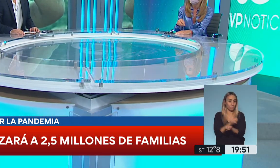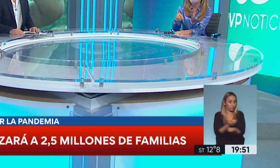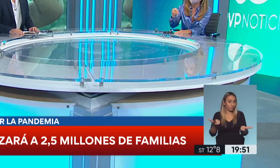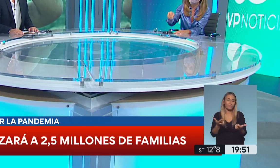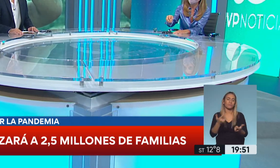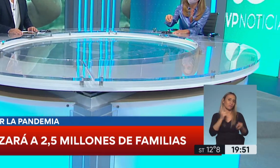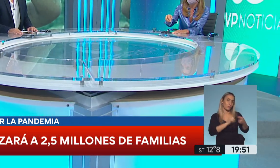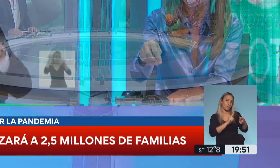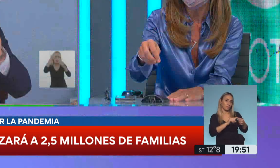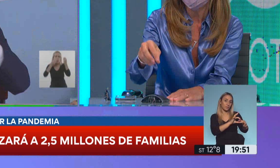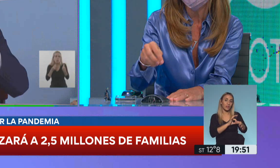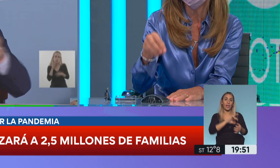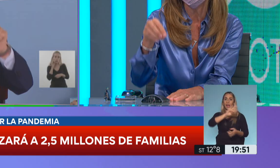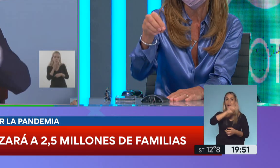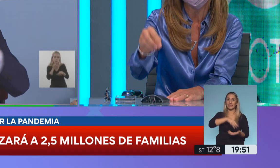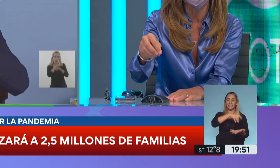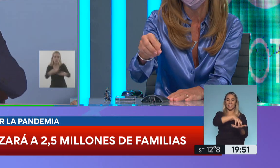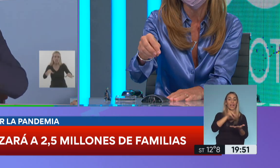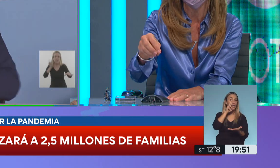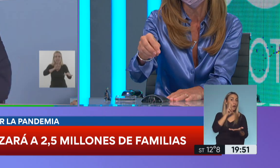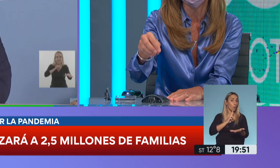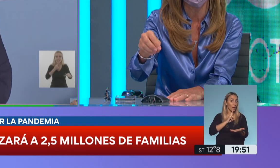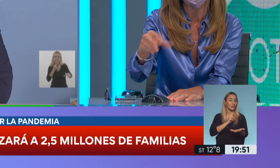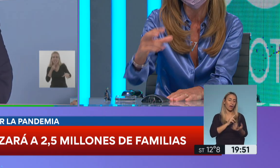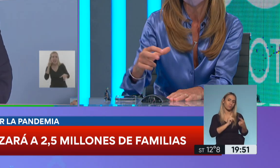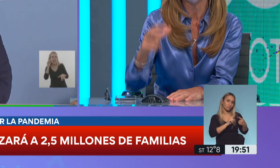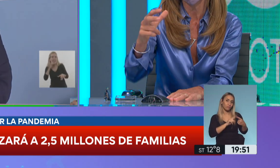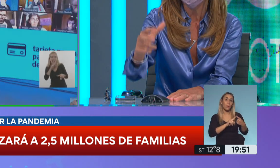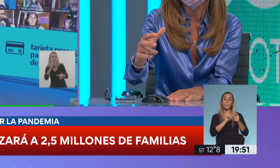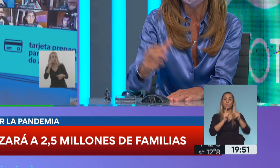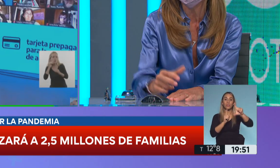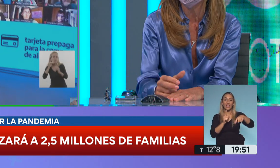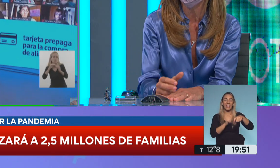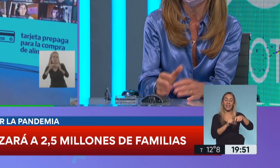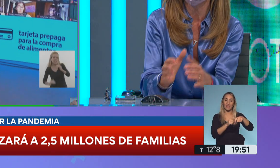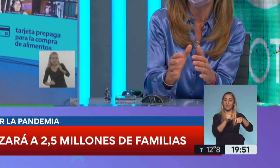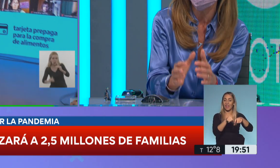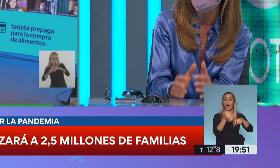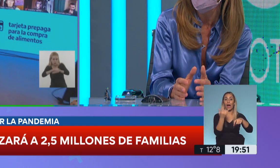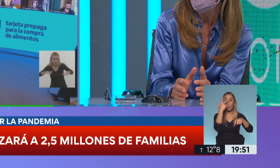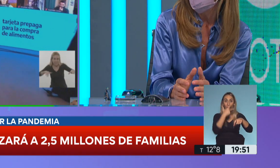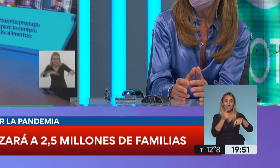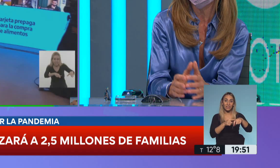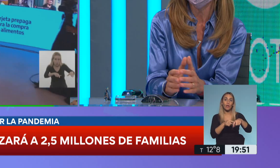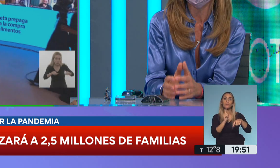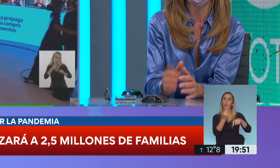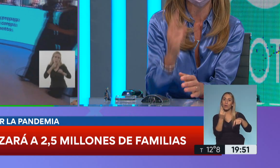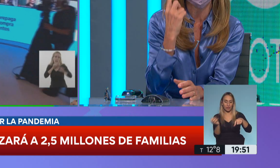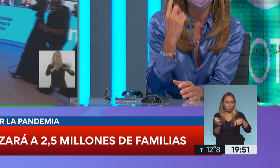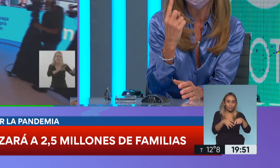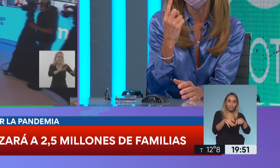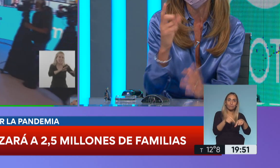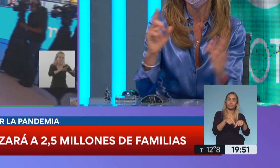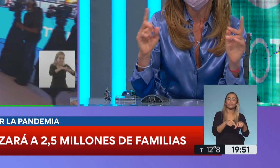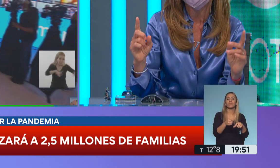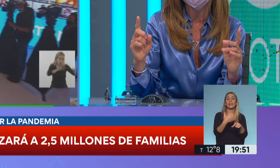Raberta, que es depositar en la misma cuenta donde se deposita la asignación, el monto de la tarjeta alimentar. 6.000 para las madres que tienen